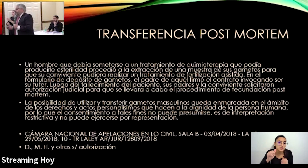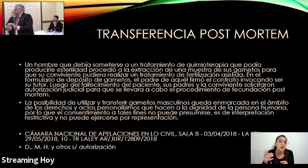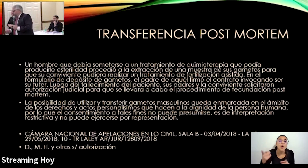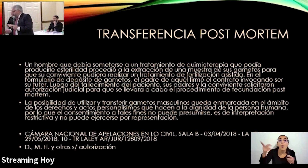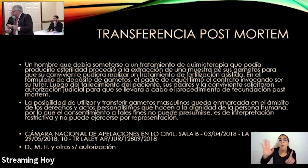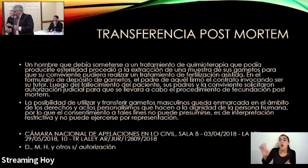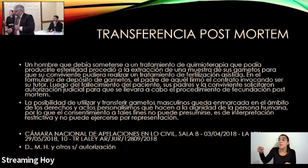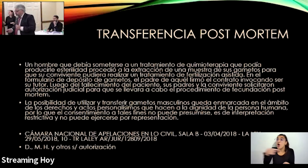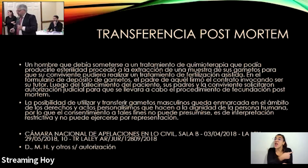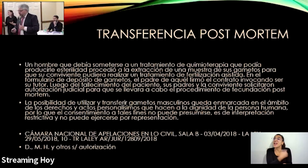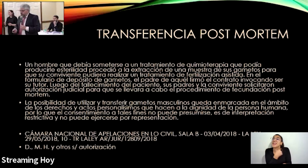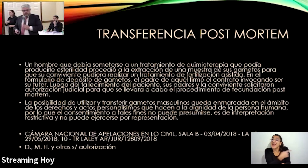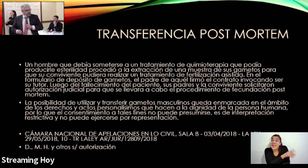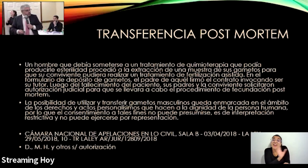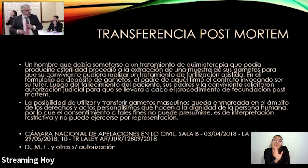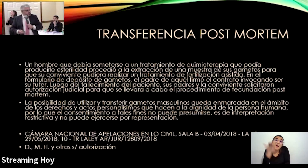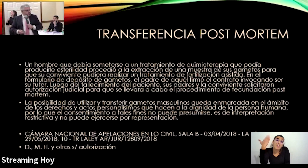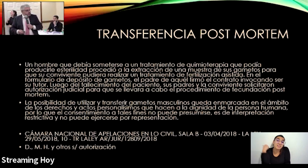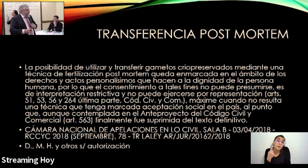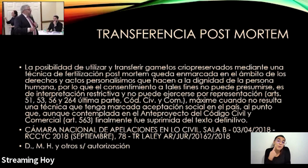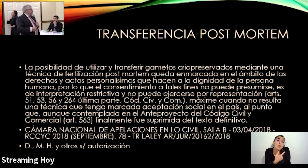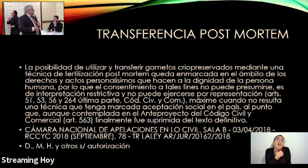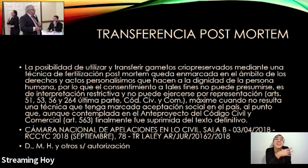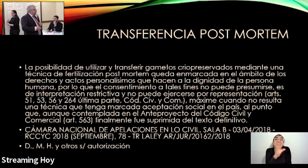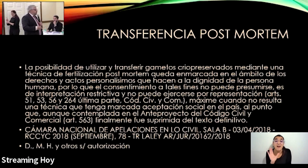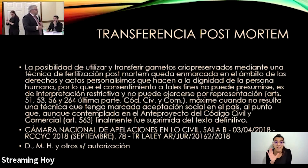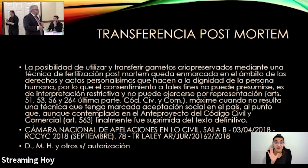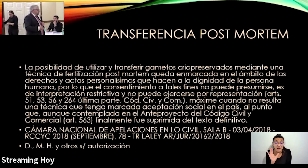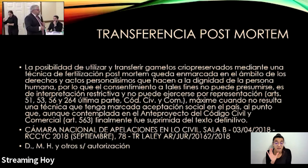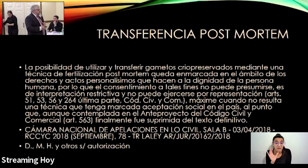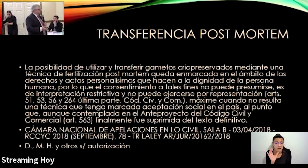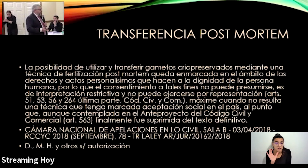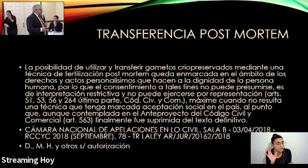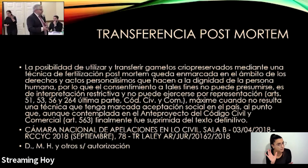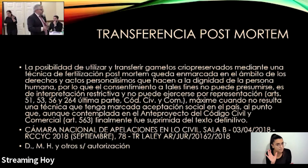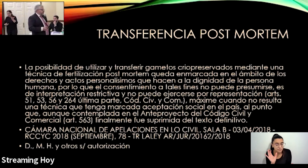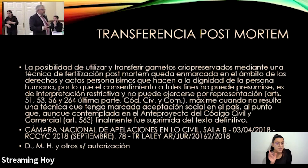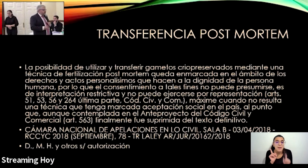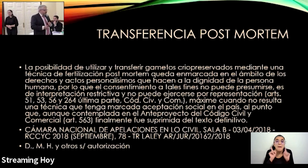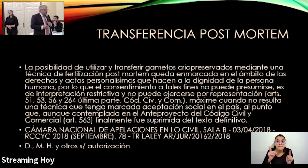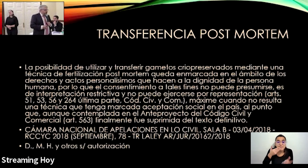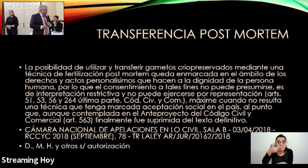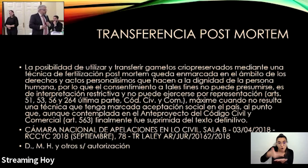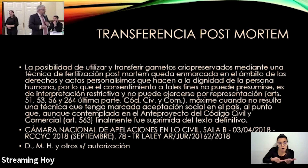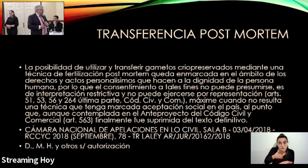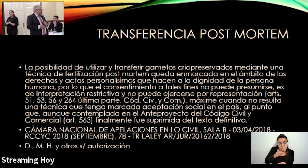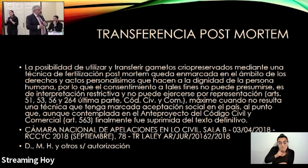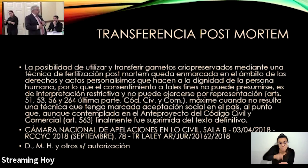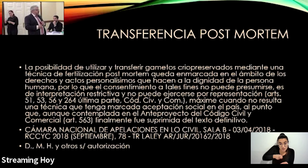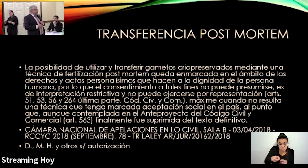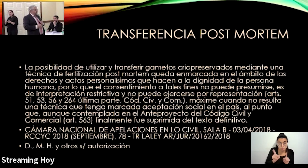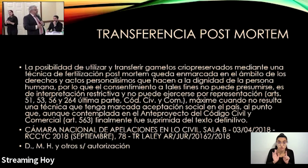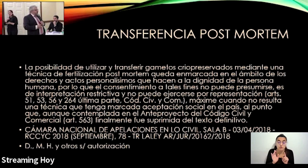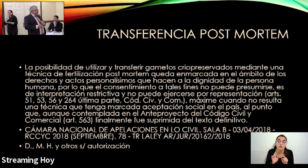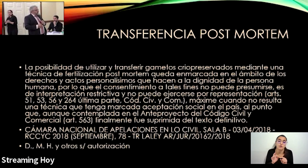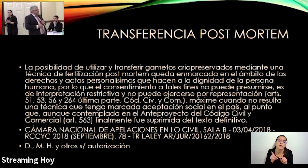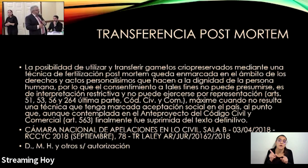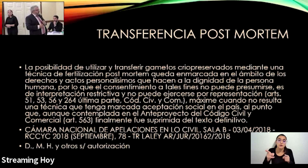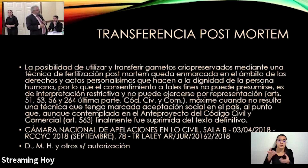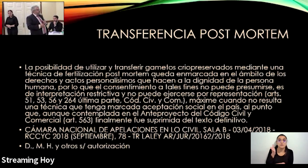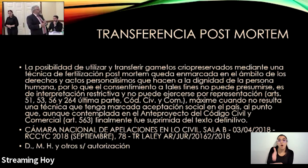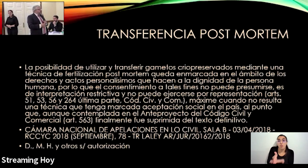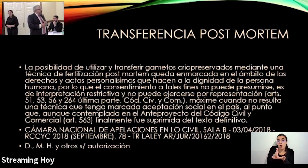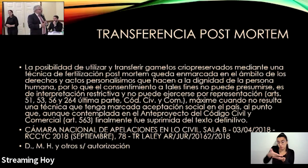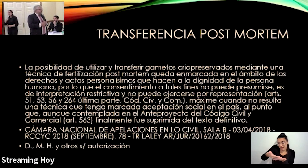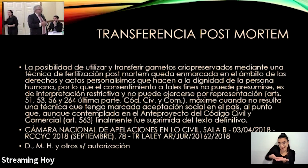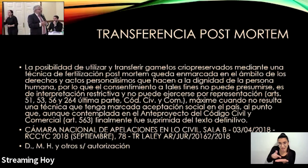hubiera querido. No. El mismo fallo, en su parte, digamos, de doctrina,